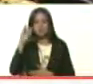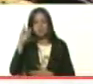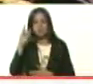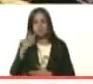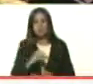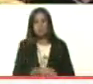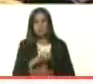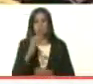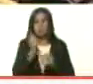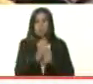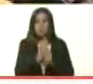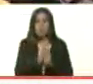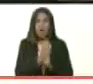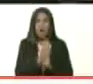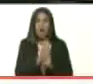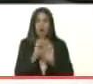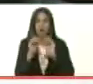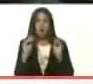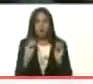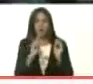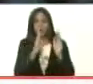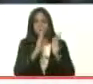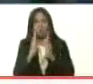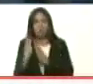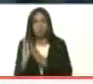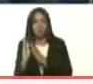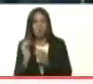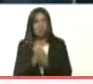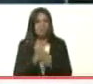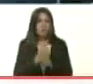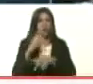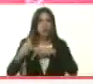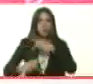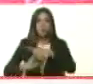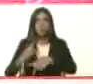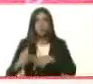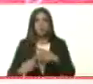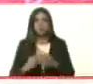en un trabajo llamado Control Obrero de la Producción,